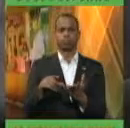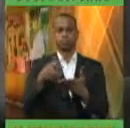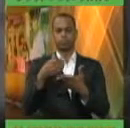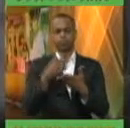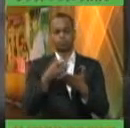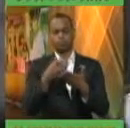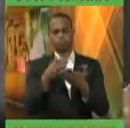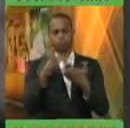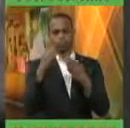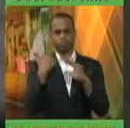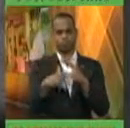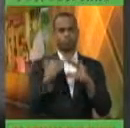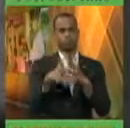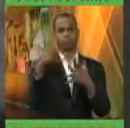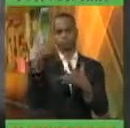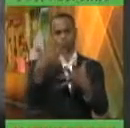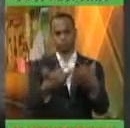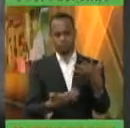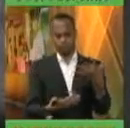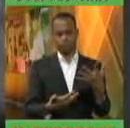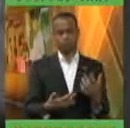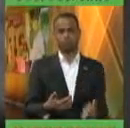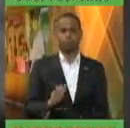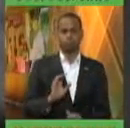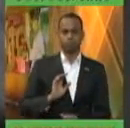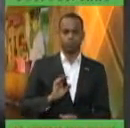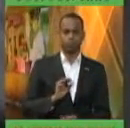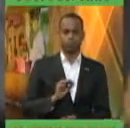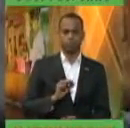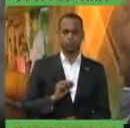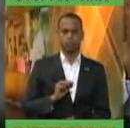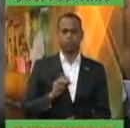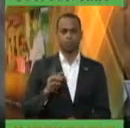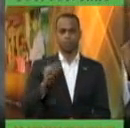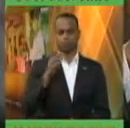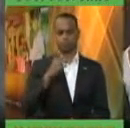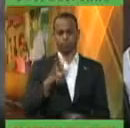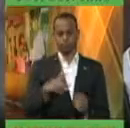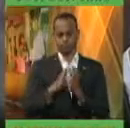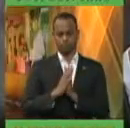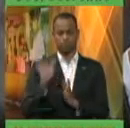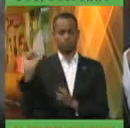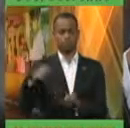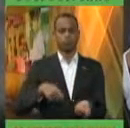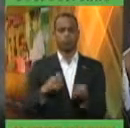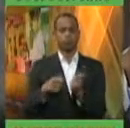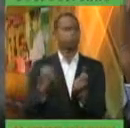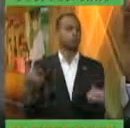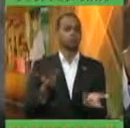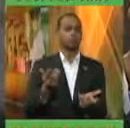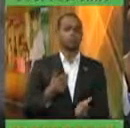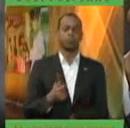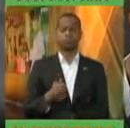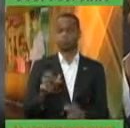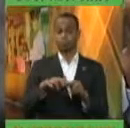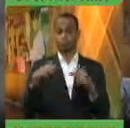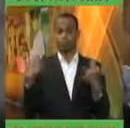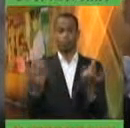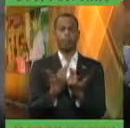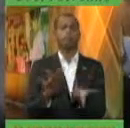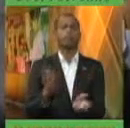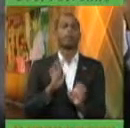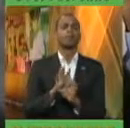datos capacitarles sus técnicos nosotros que les pedimos a los ayuntamientos es una reunión por